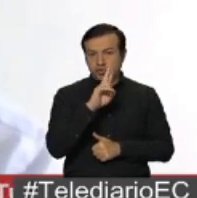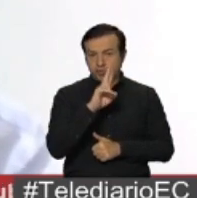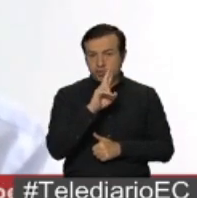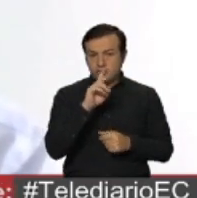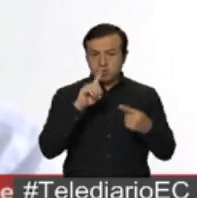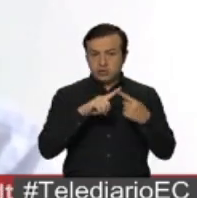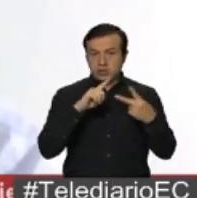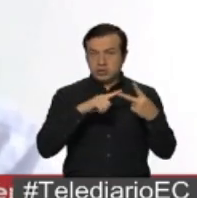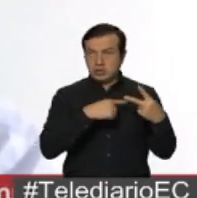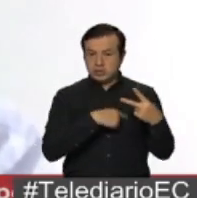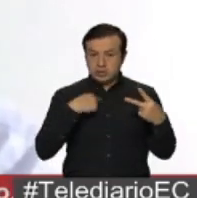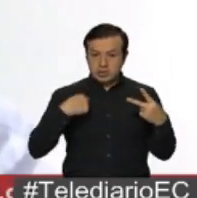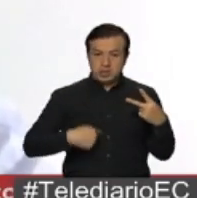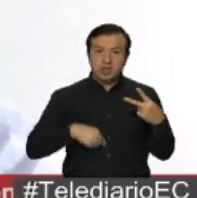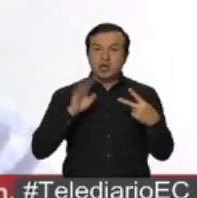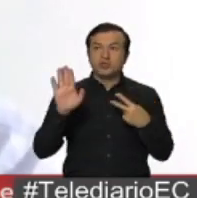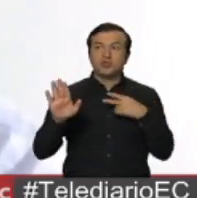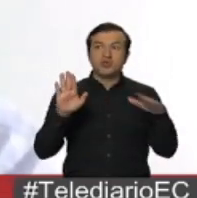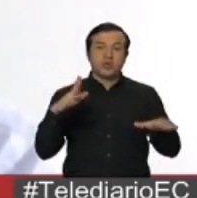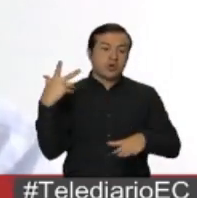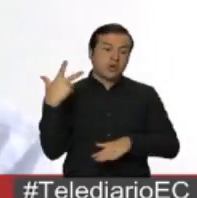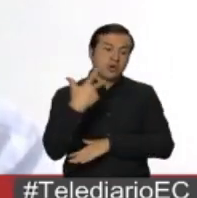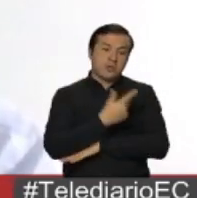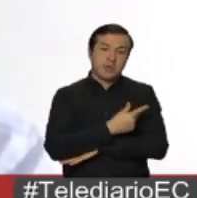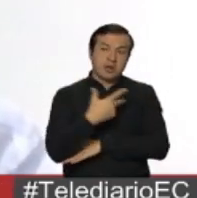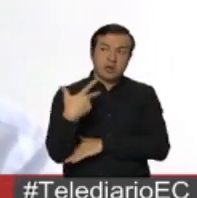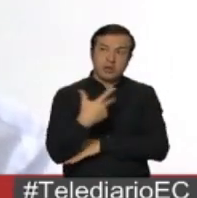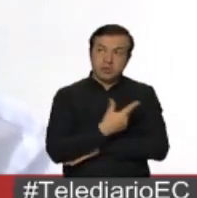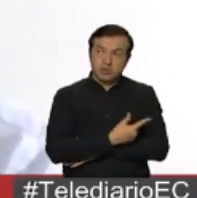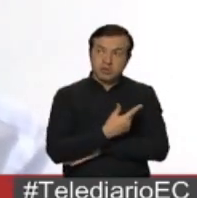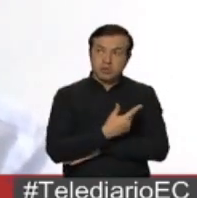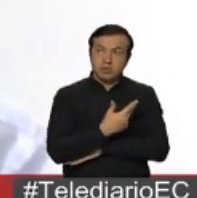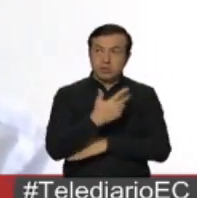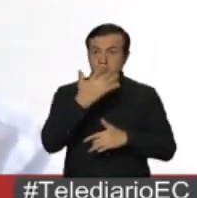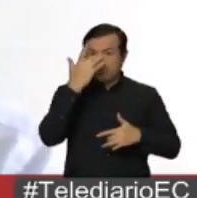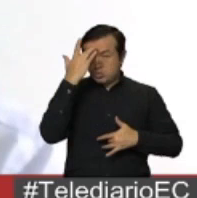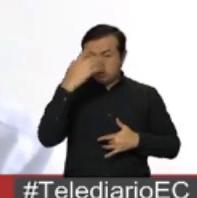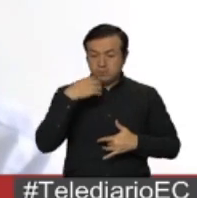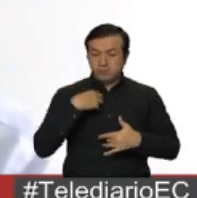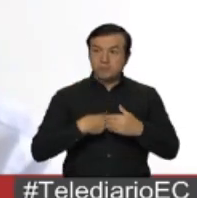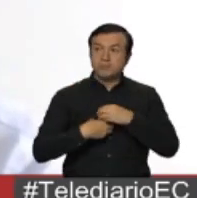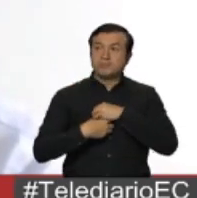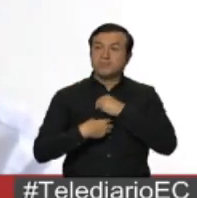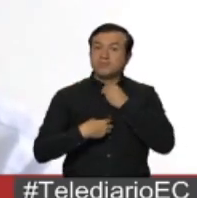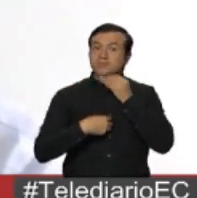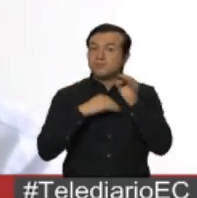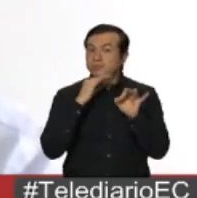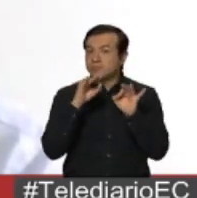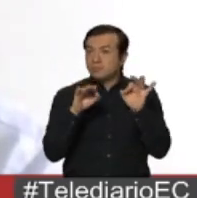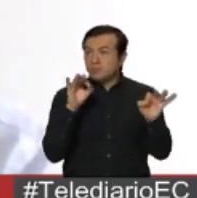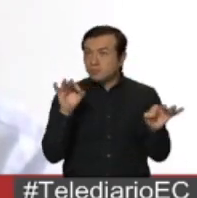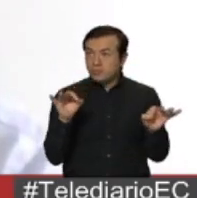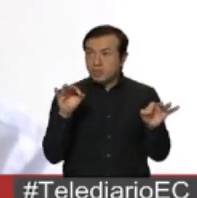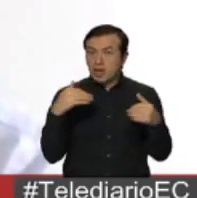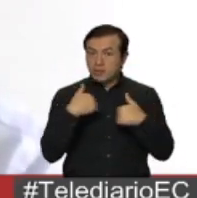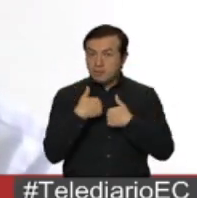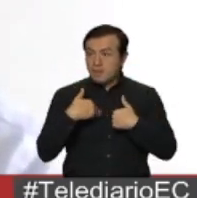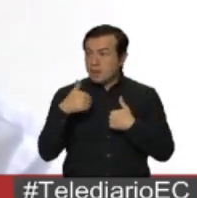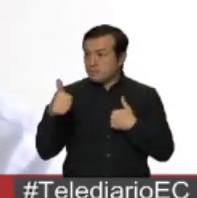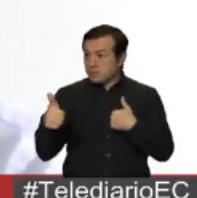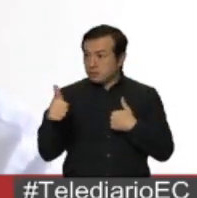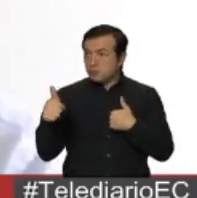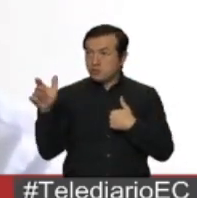tienen unas vacunas que utilizan el coronavirus de animales